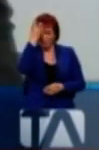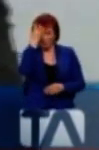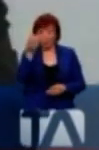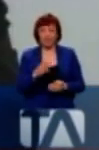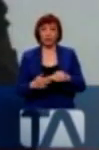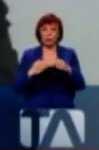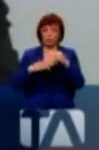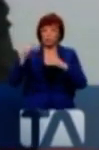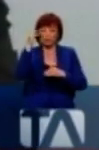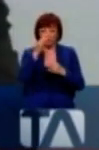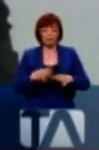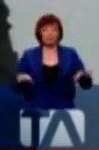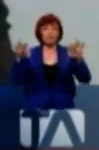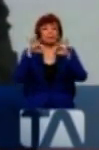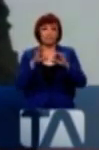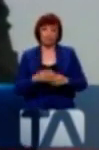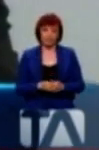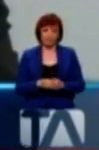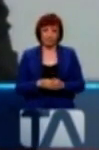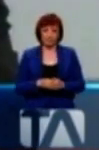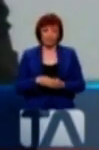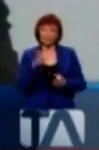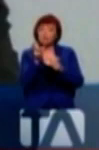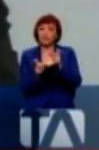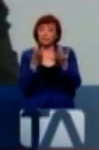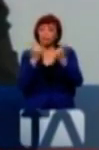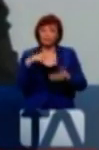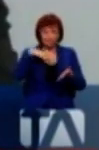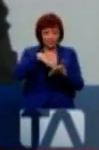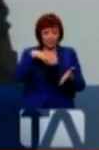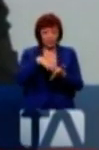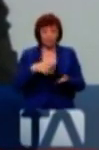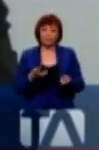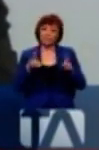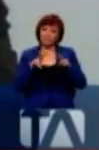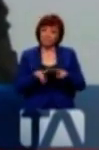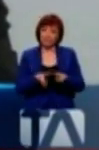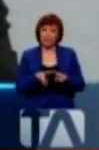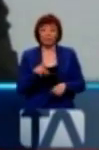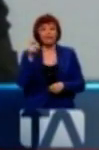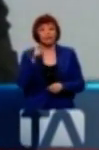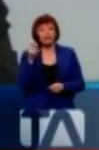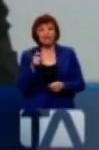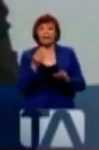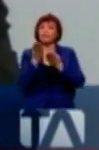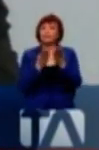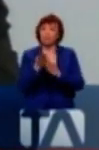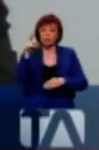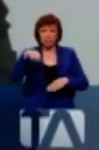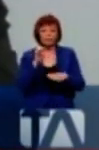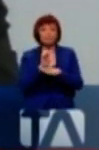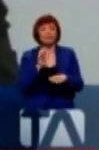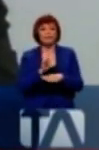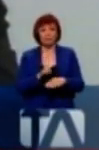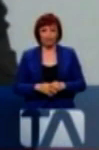alguna. Que los estudiantes, que los docentes, la academia debe estar a servicio del país. Debe trabajar